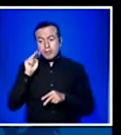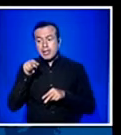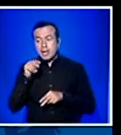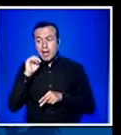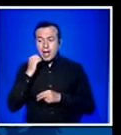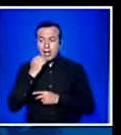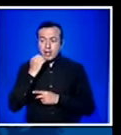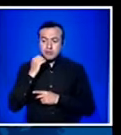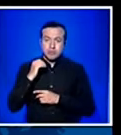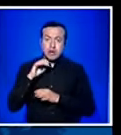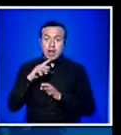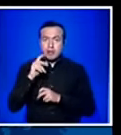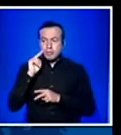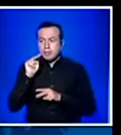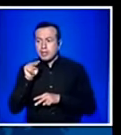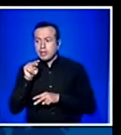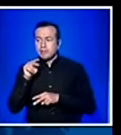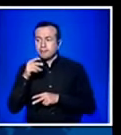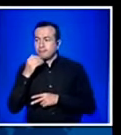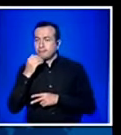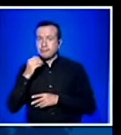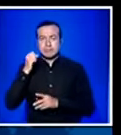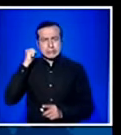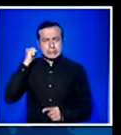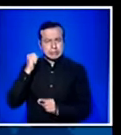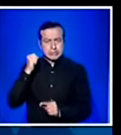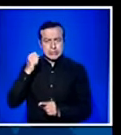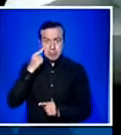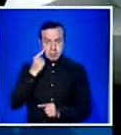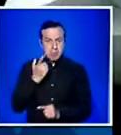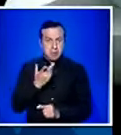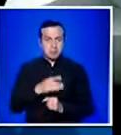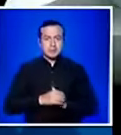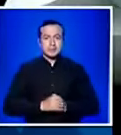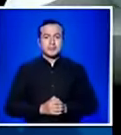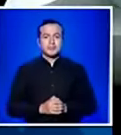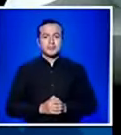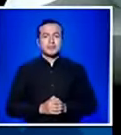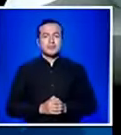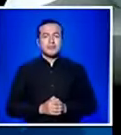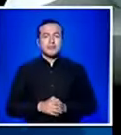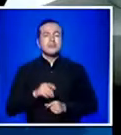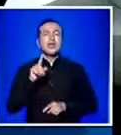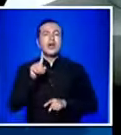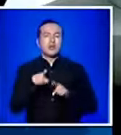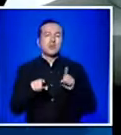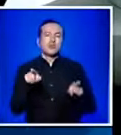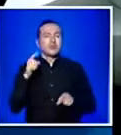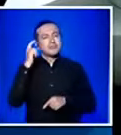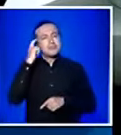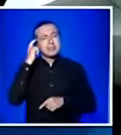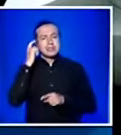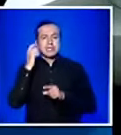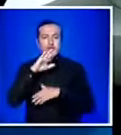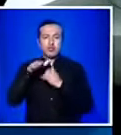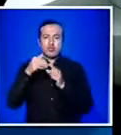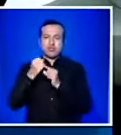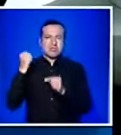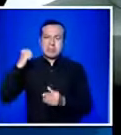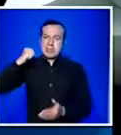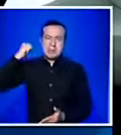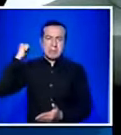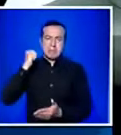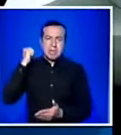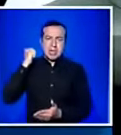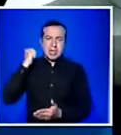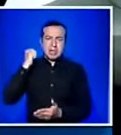dentro. Por eso hicimos una prueba de resistencia. Pero muchos piensan que el bujiazo se usa toda la bujía para